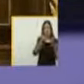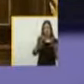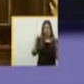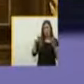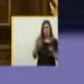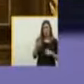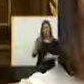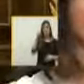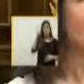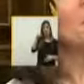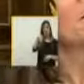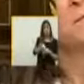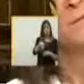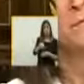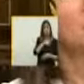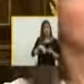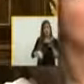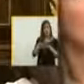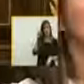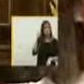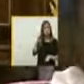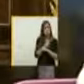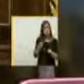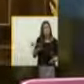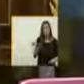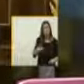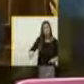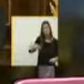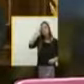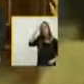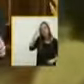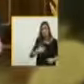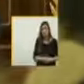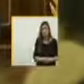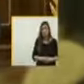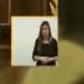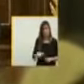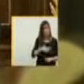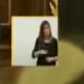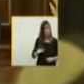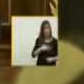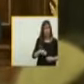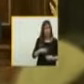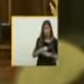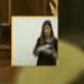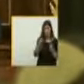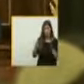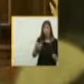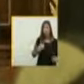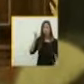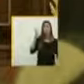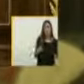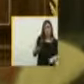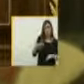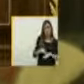A ver, Roberto, enseguida, pero me pide Pilar primeiro. Veña, Pilar. Eu quixera ter tempo para un labor hemerográfico